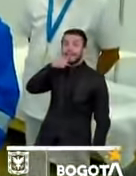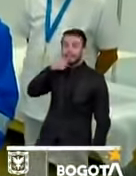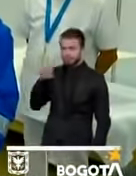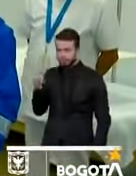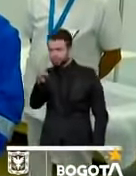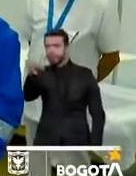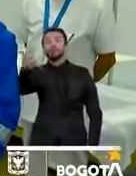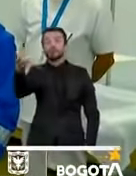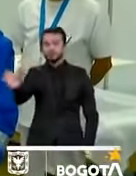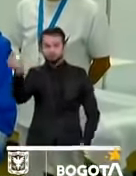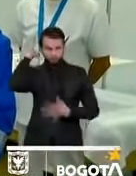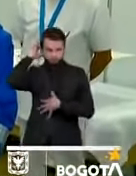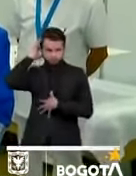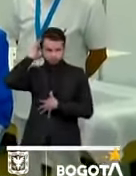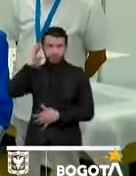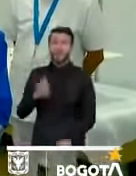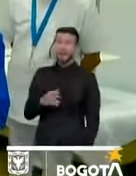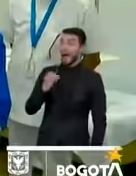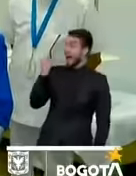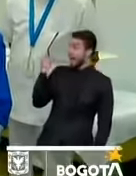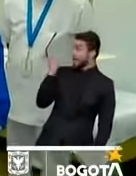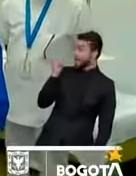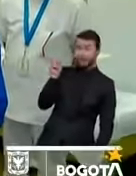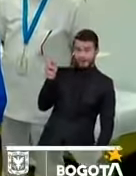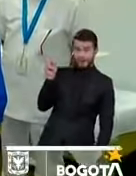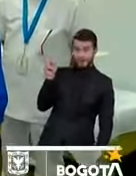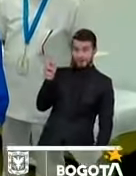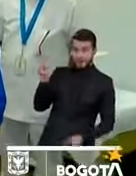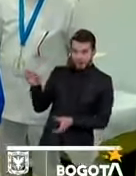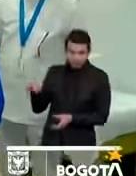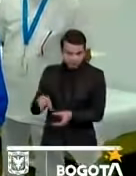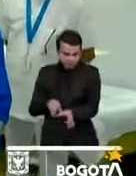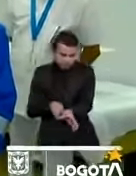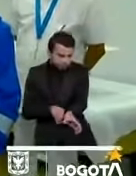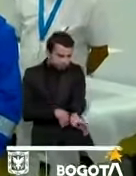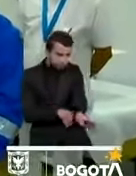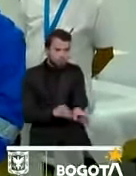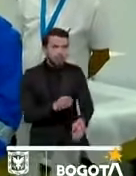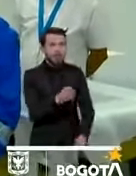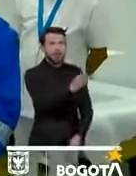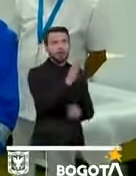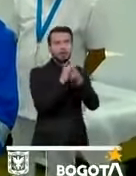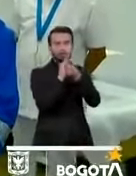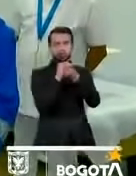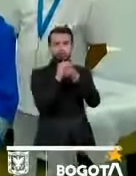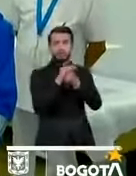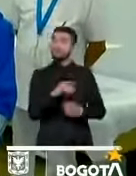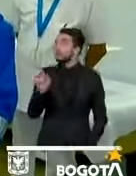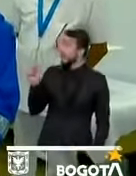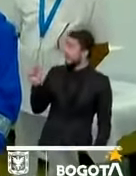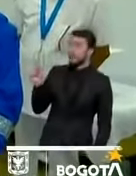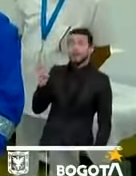ir a los sanitarios o los baños. Okay. Y la verde para que lo lleven a una sala de